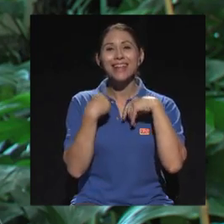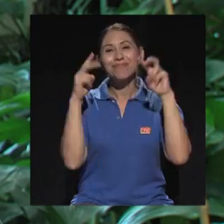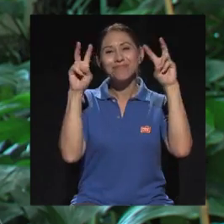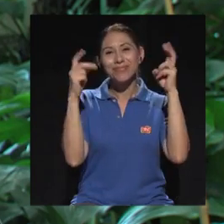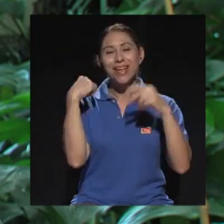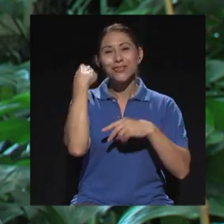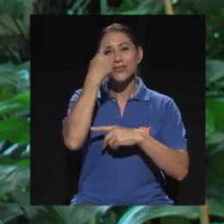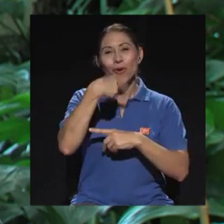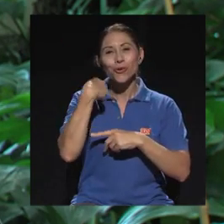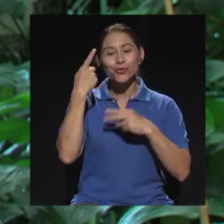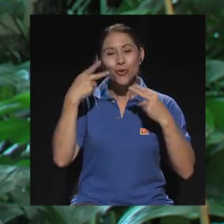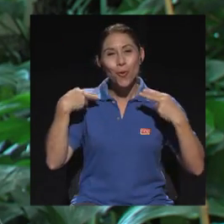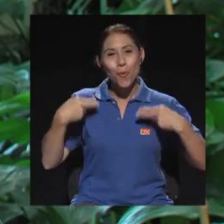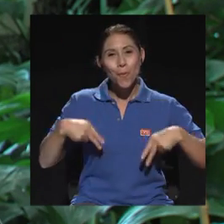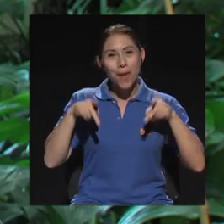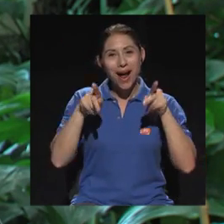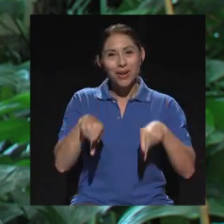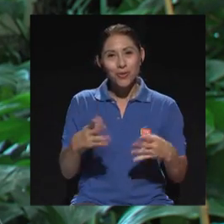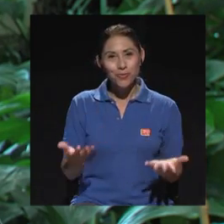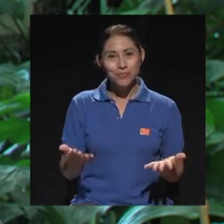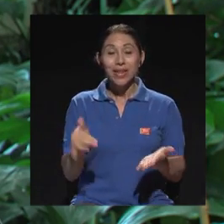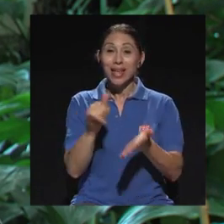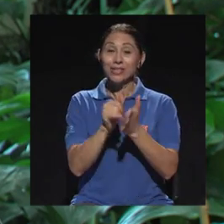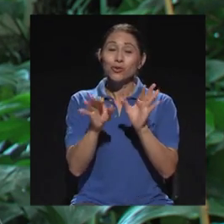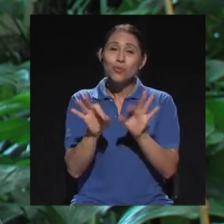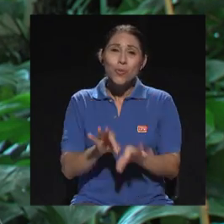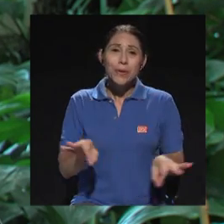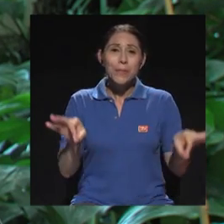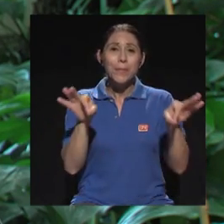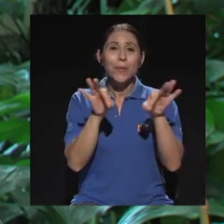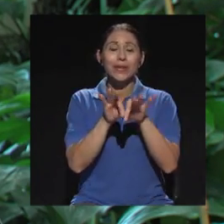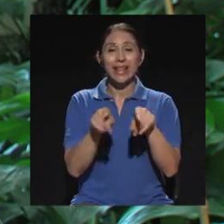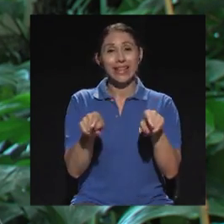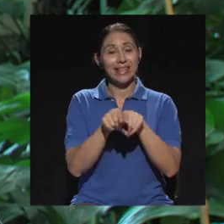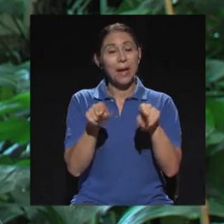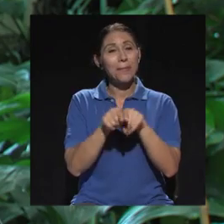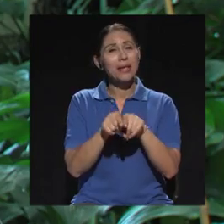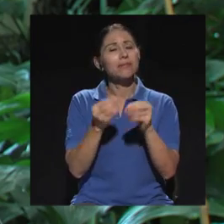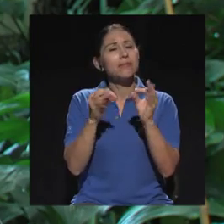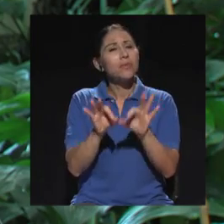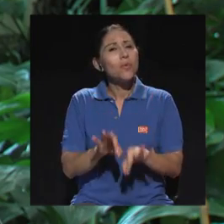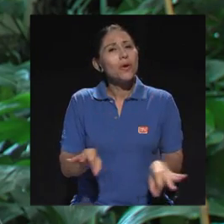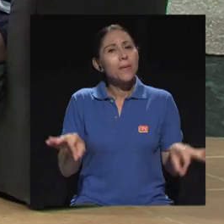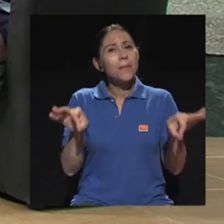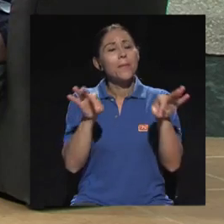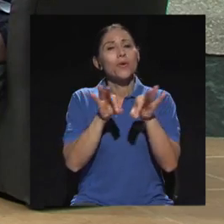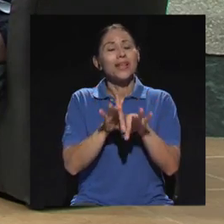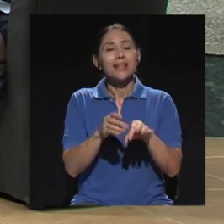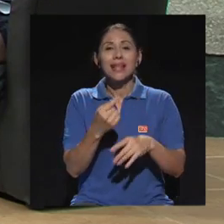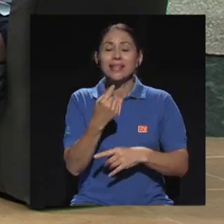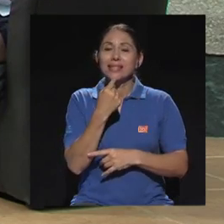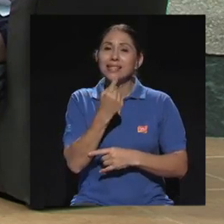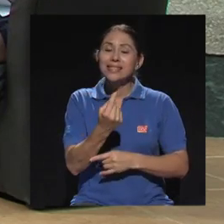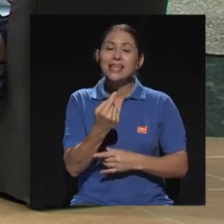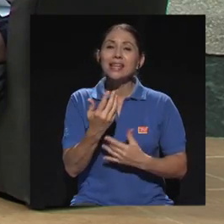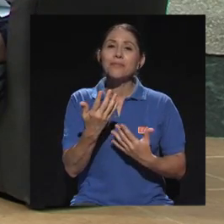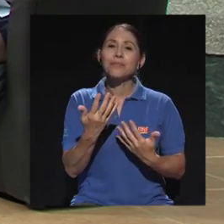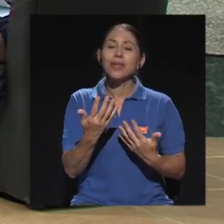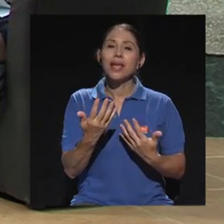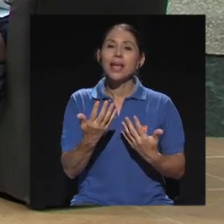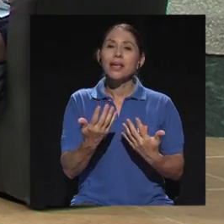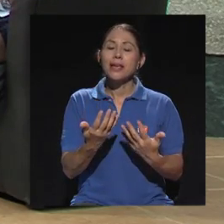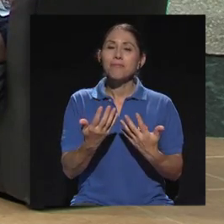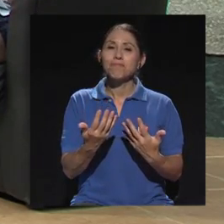Entonces, yo creo que ese es un punto también que es importantísimo. Y otra cosa que también es importante tal vez es decir